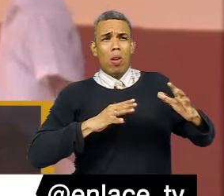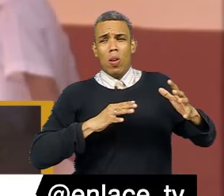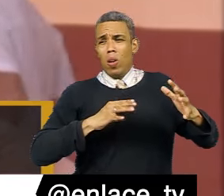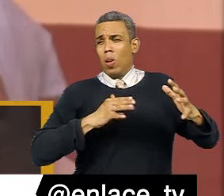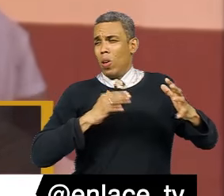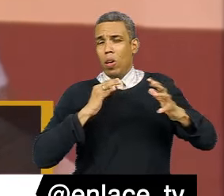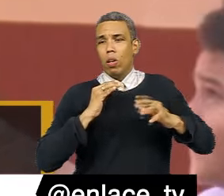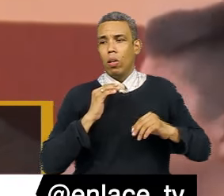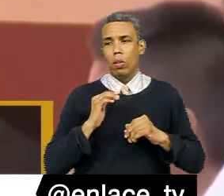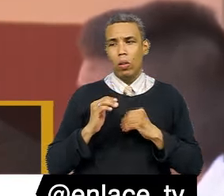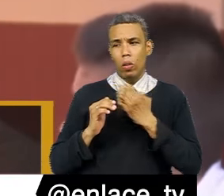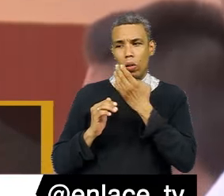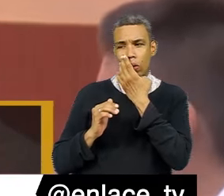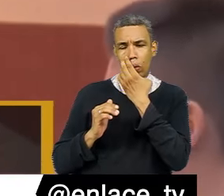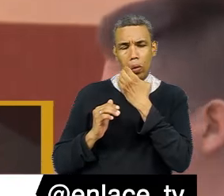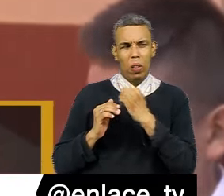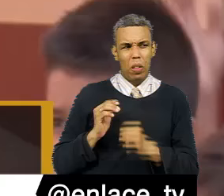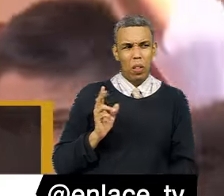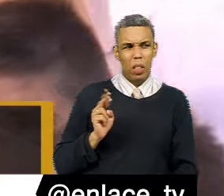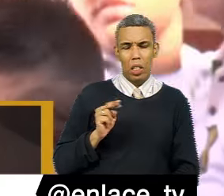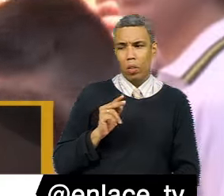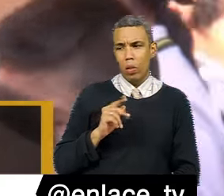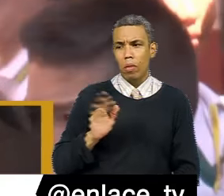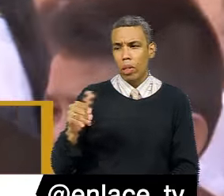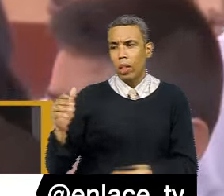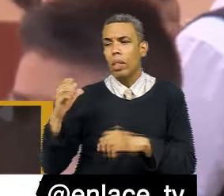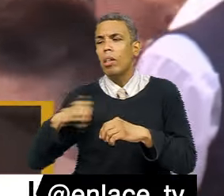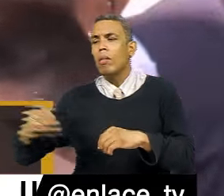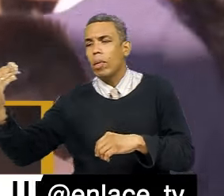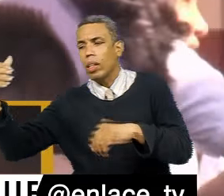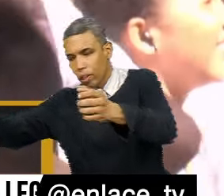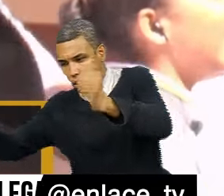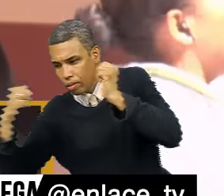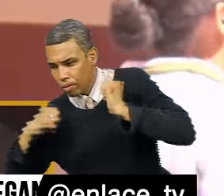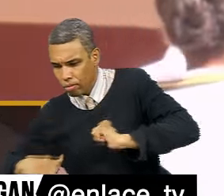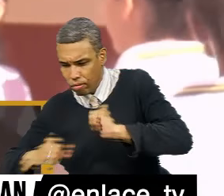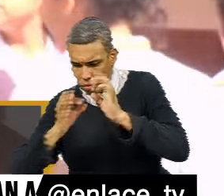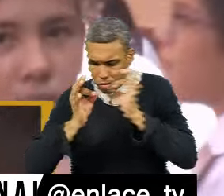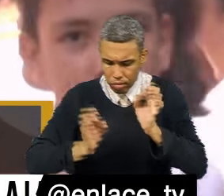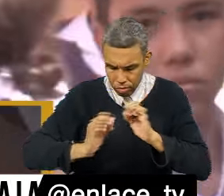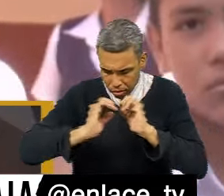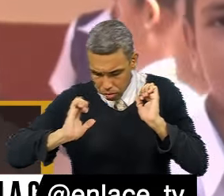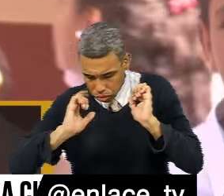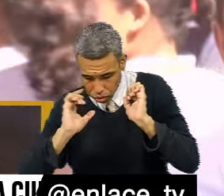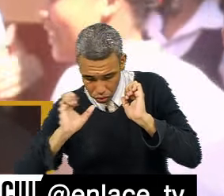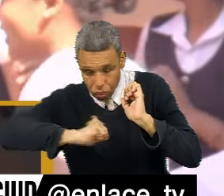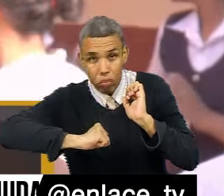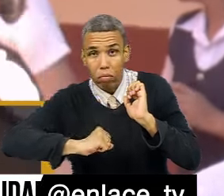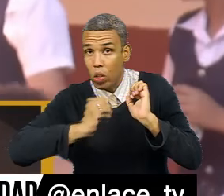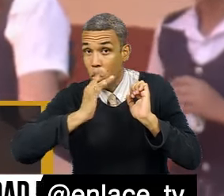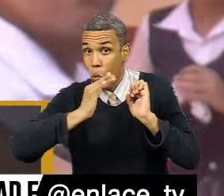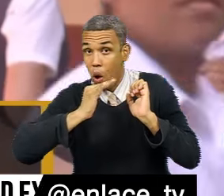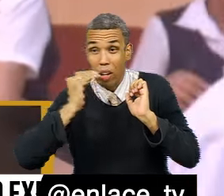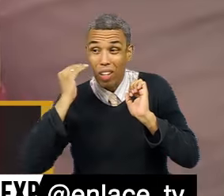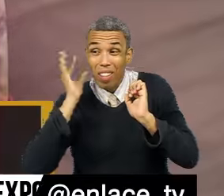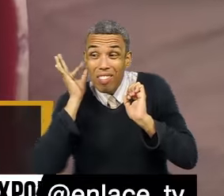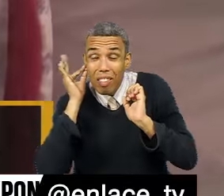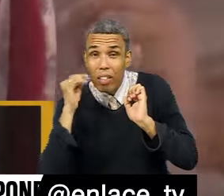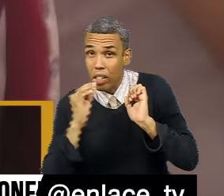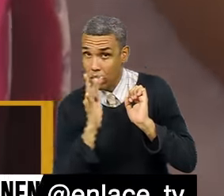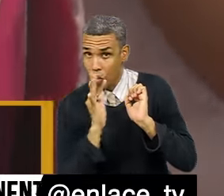solamente por ahí el canino dio al parecer positivo para esa sustancia, pero en el bolso de una niña no se encontró nada. Él se